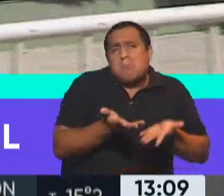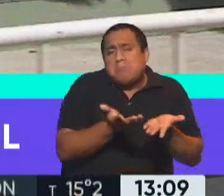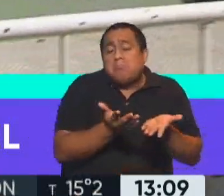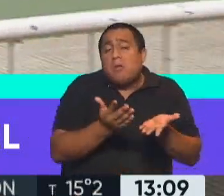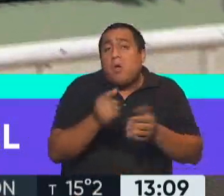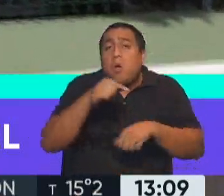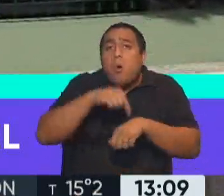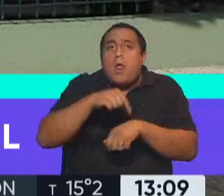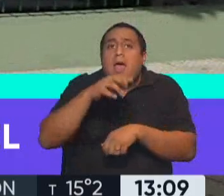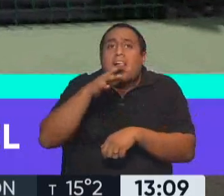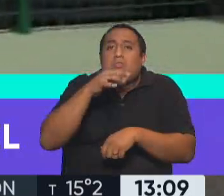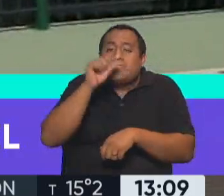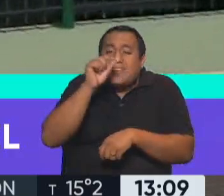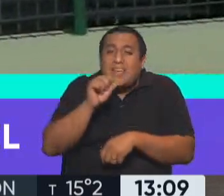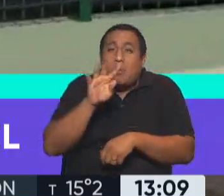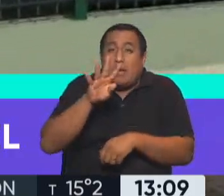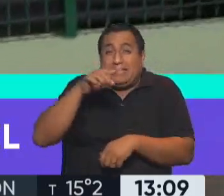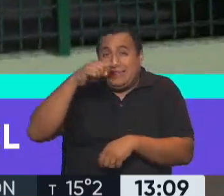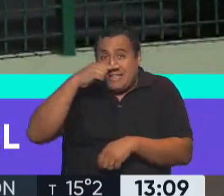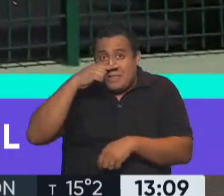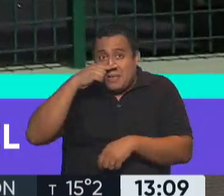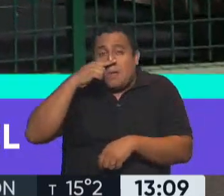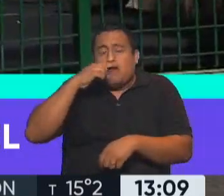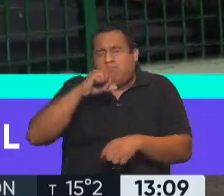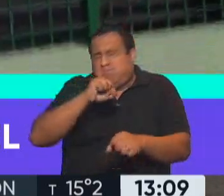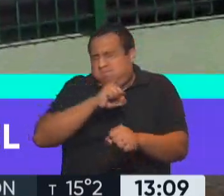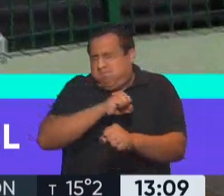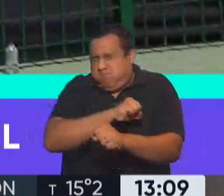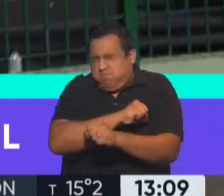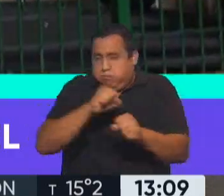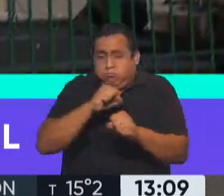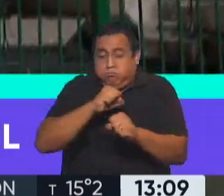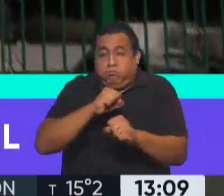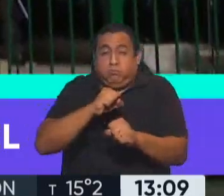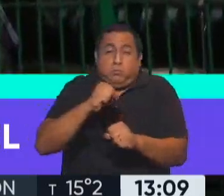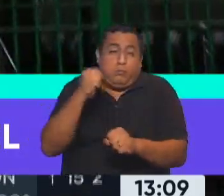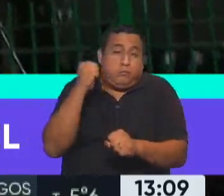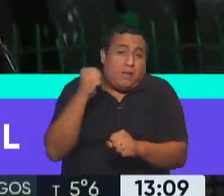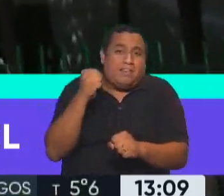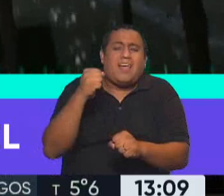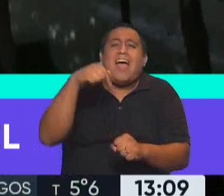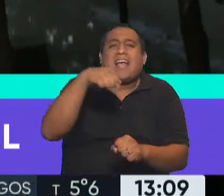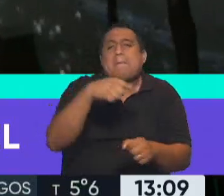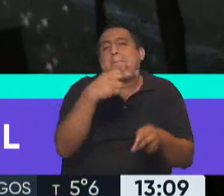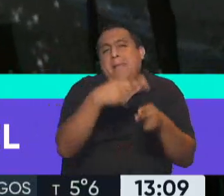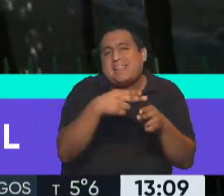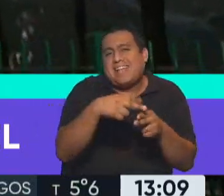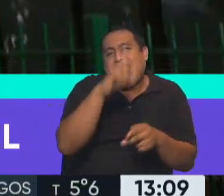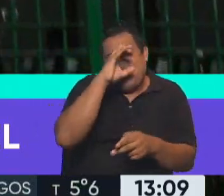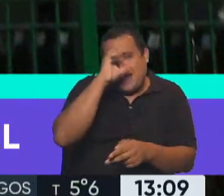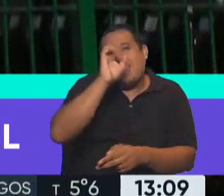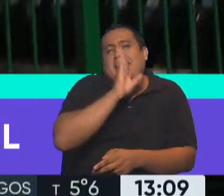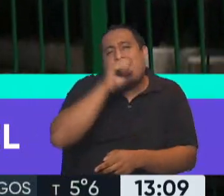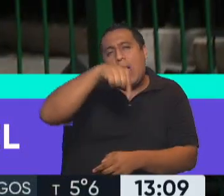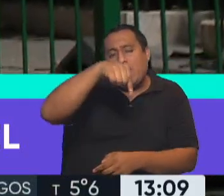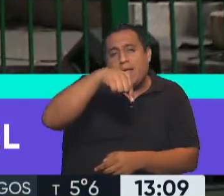las 14:47 se produjo una gran explosión en este lugar, lo que hoy es la Plaza Embajada de Israel,